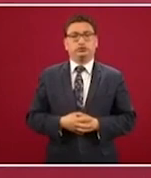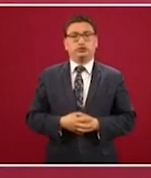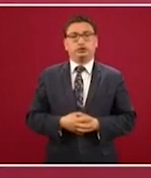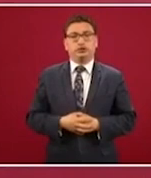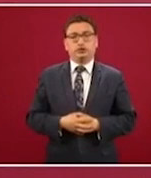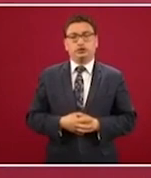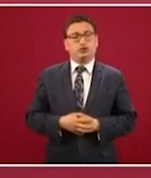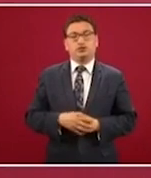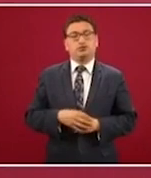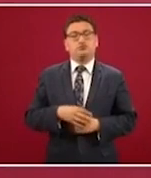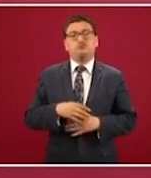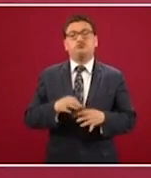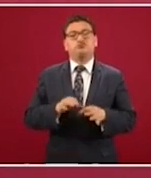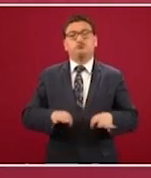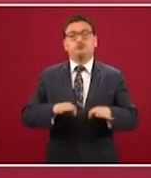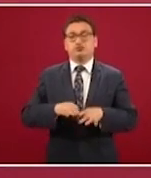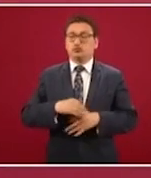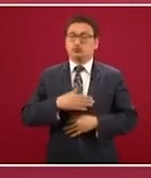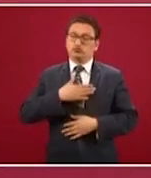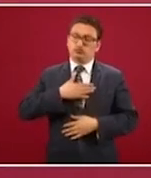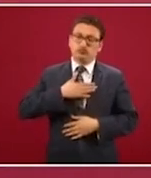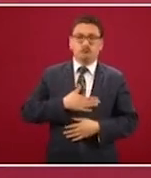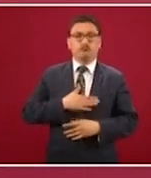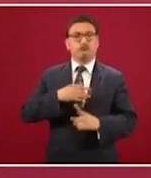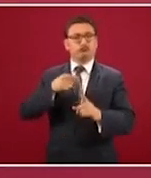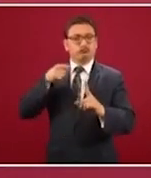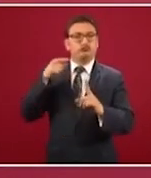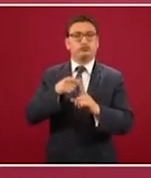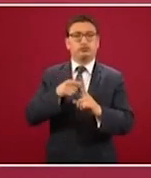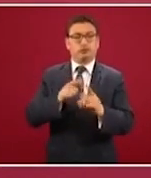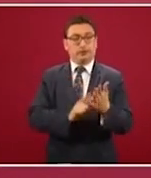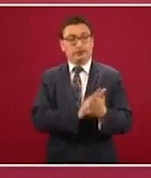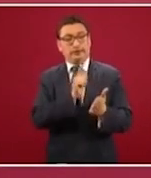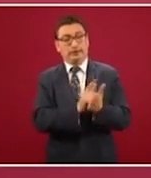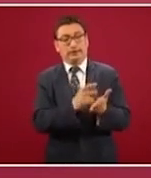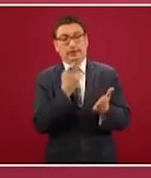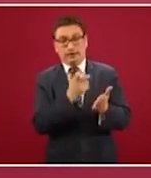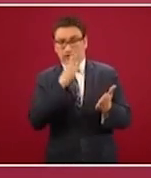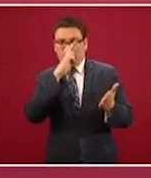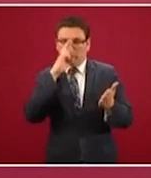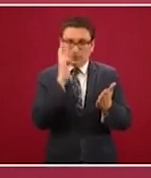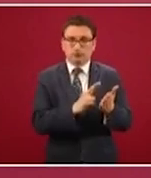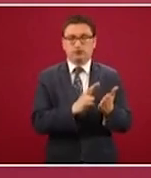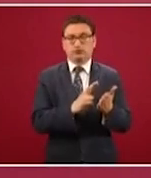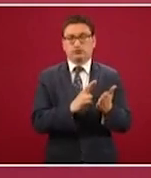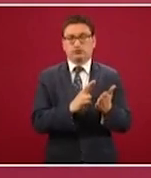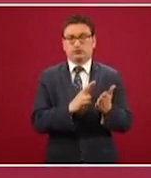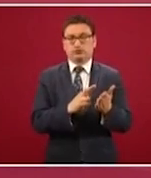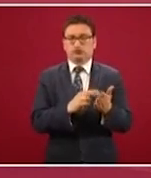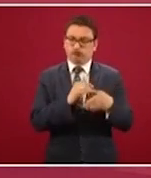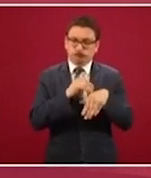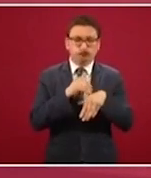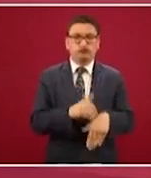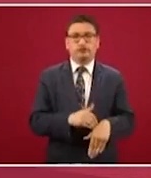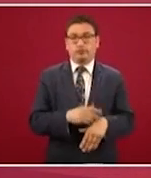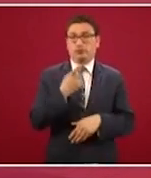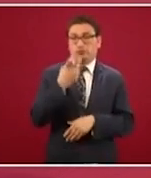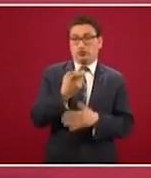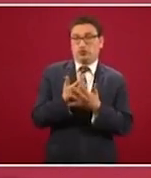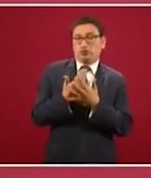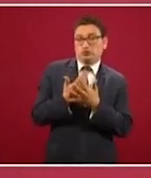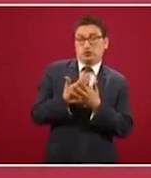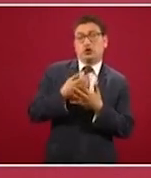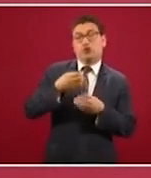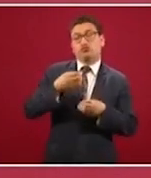haya justicia y se aplique la ley. Y se están esperando la